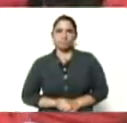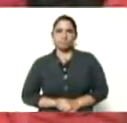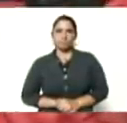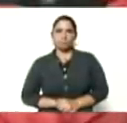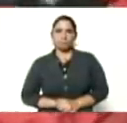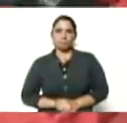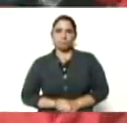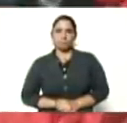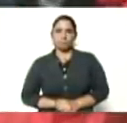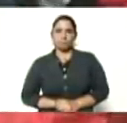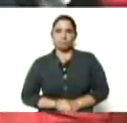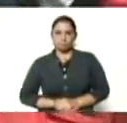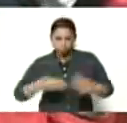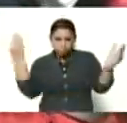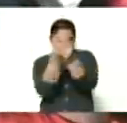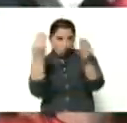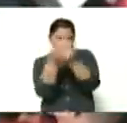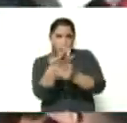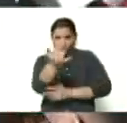¿Vale la pena caerse a coba?